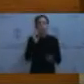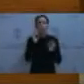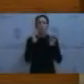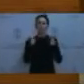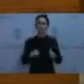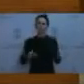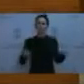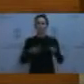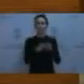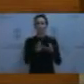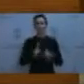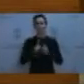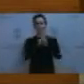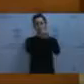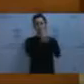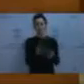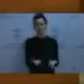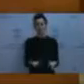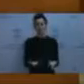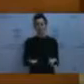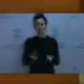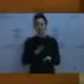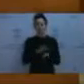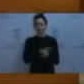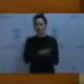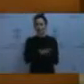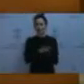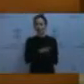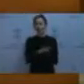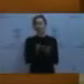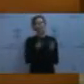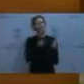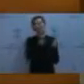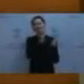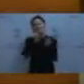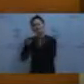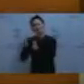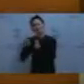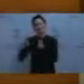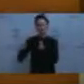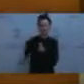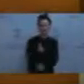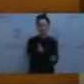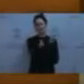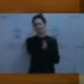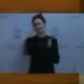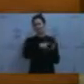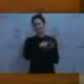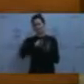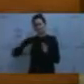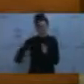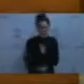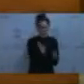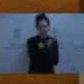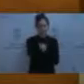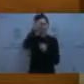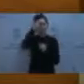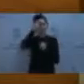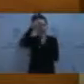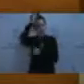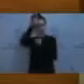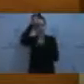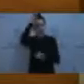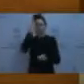grupo de la oposición, acerca de un sinfín de cuestiones, de proyectos, de iniciativas, de políticas